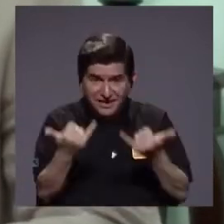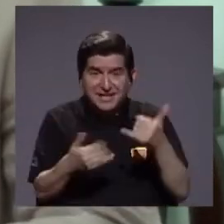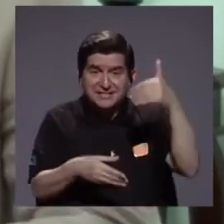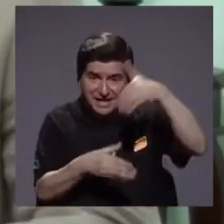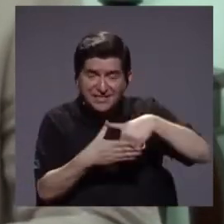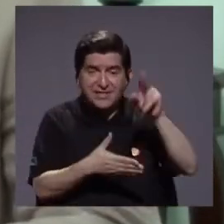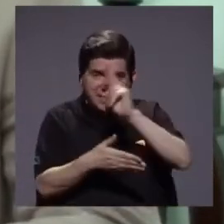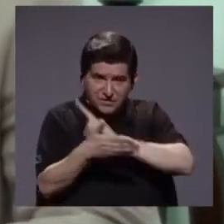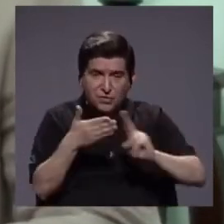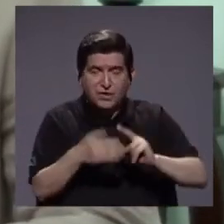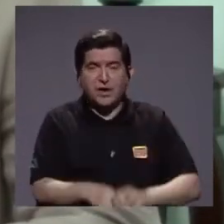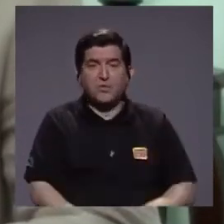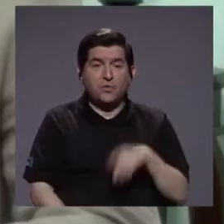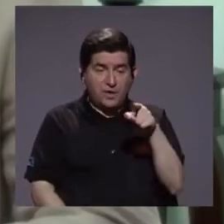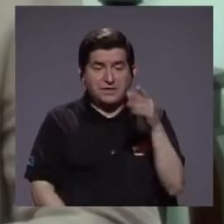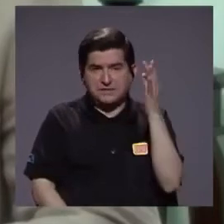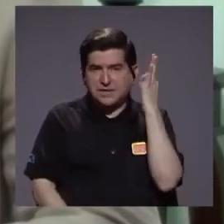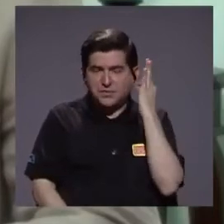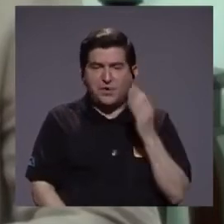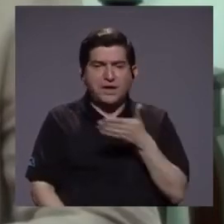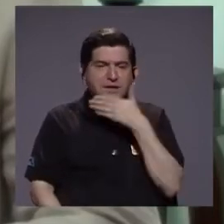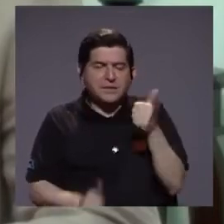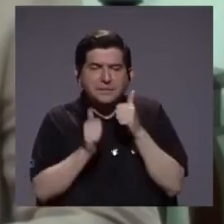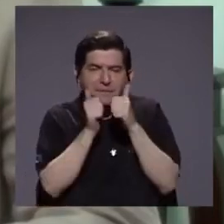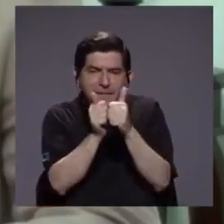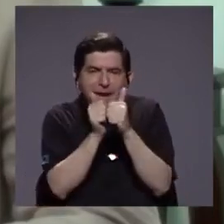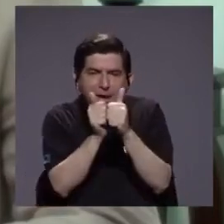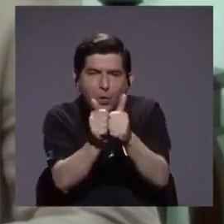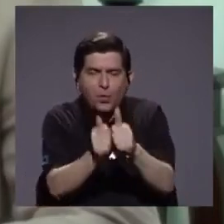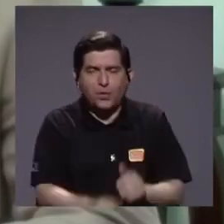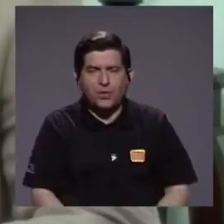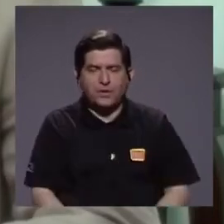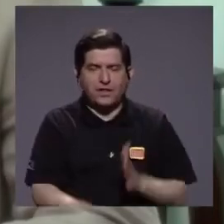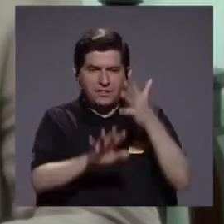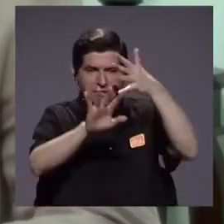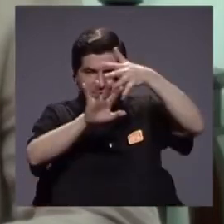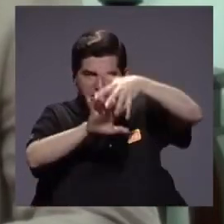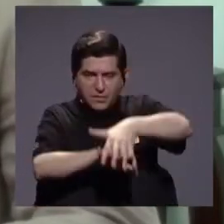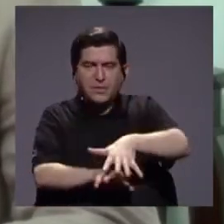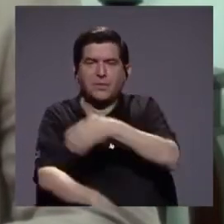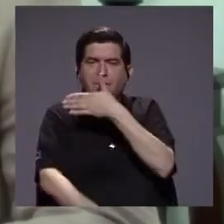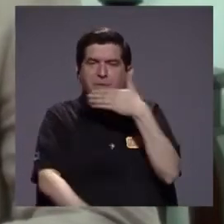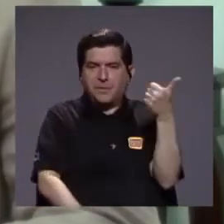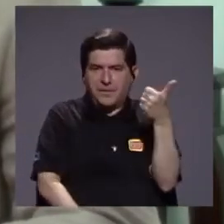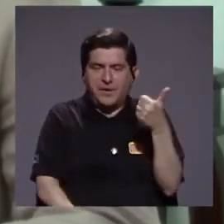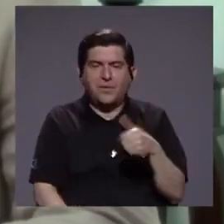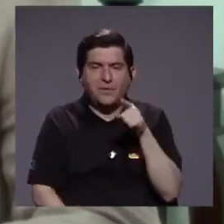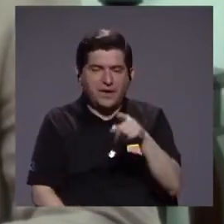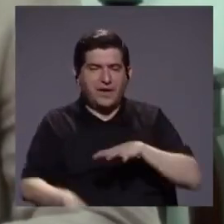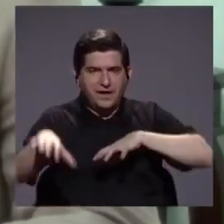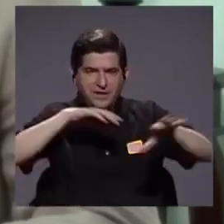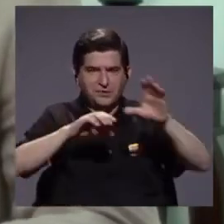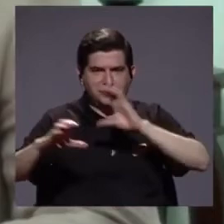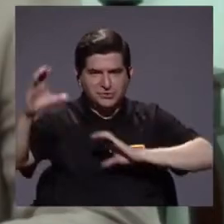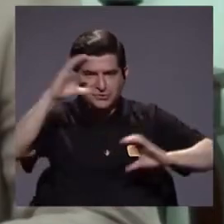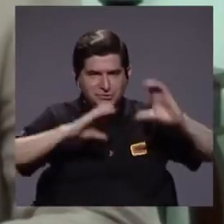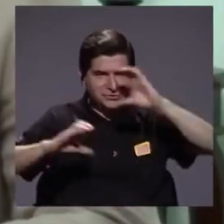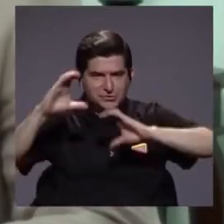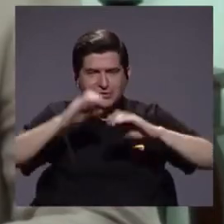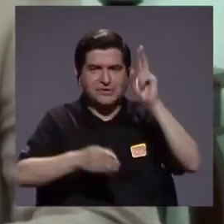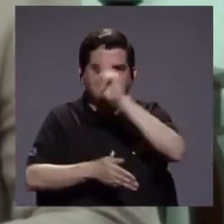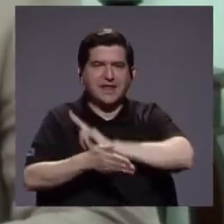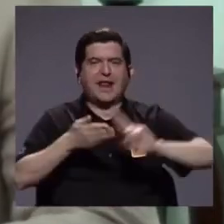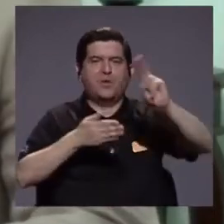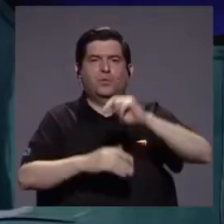Universidad de Costa Rica, dándoles un mejor acompañamiento para que se integren mejor a la actividad científica